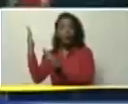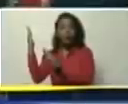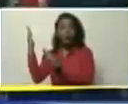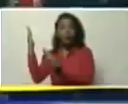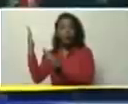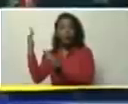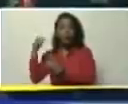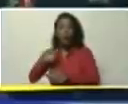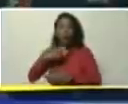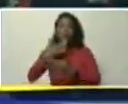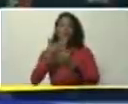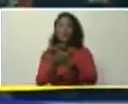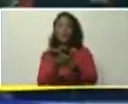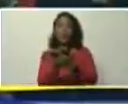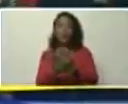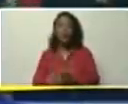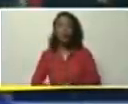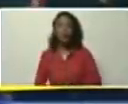Y pido